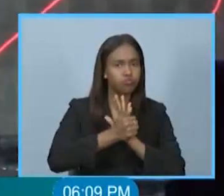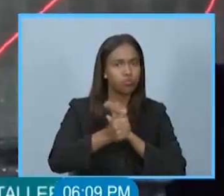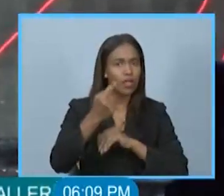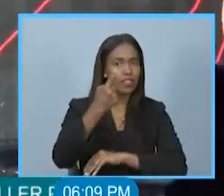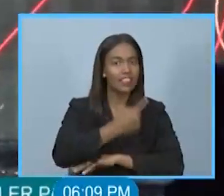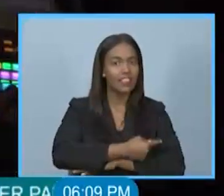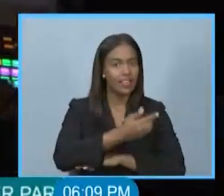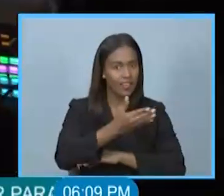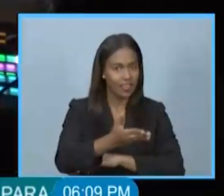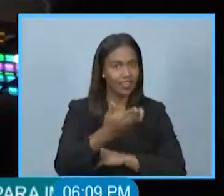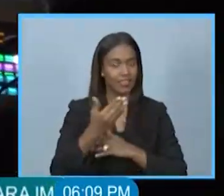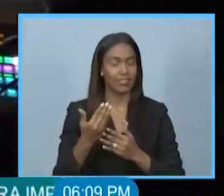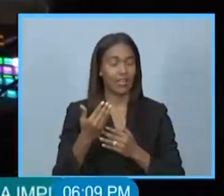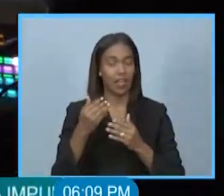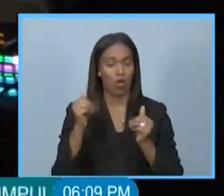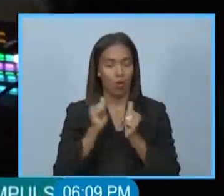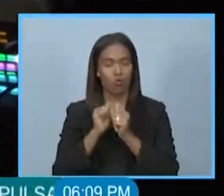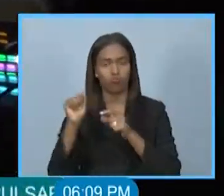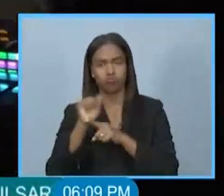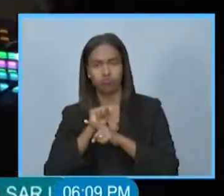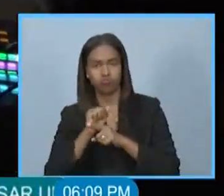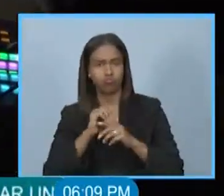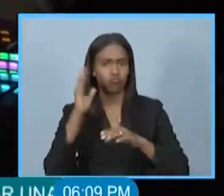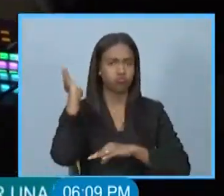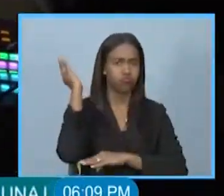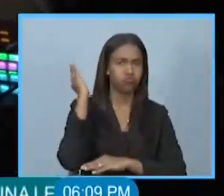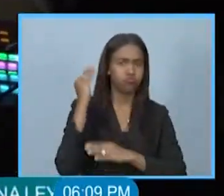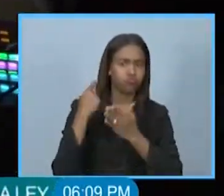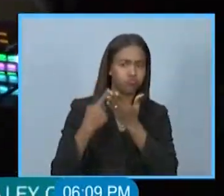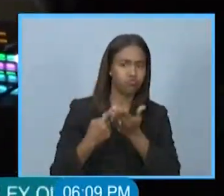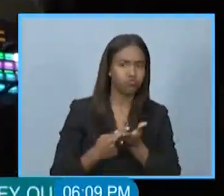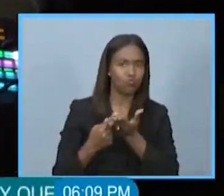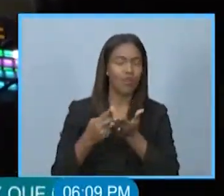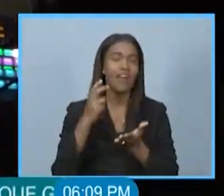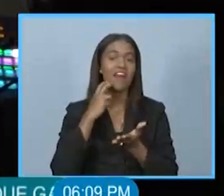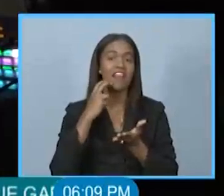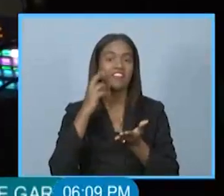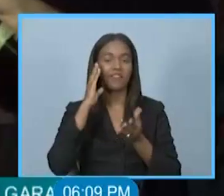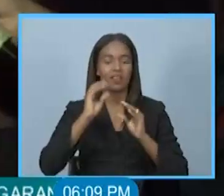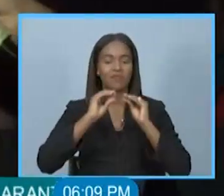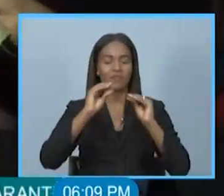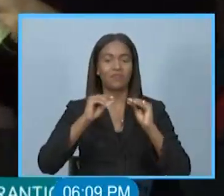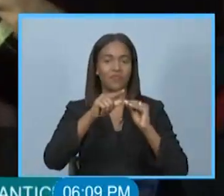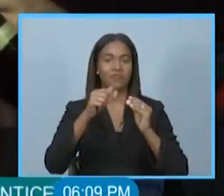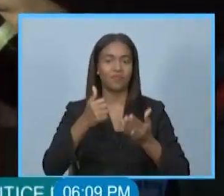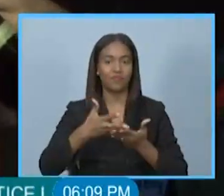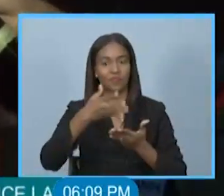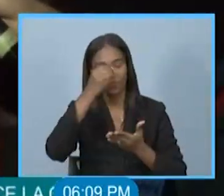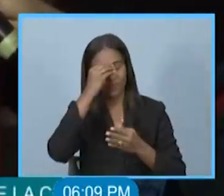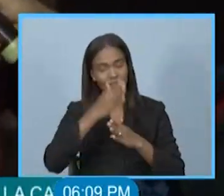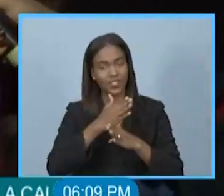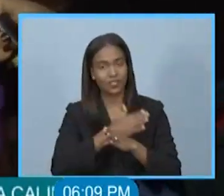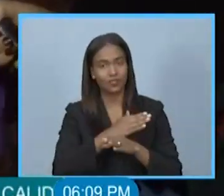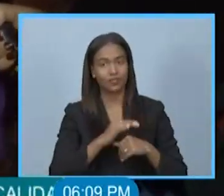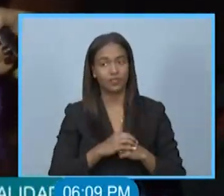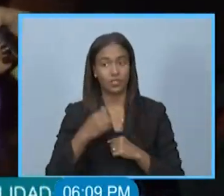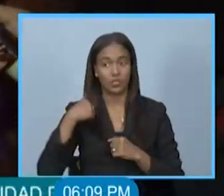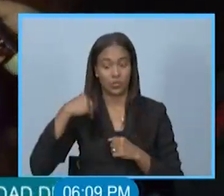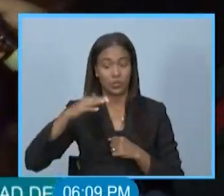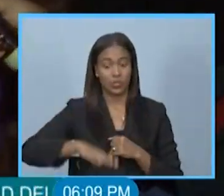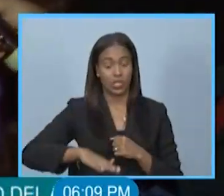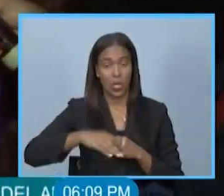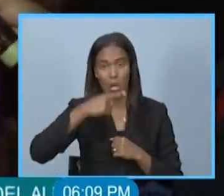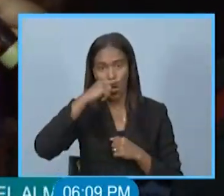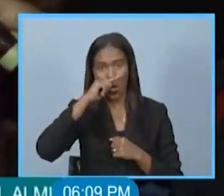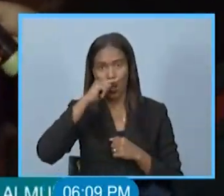los días se imaginativa a través de talleres y conferencias gratuitas que contribuirán a su formación ante la televisión desde que soy niña mi madre